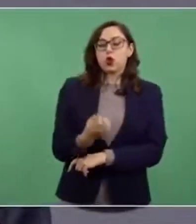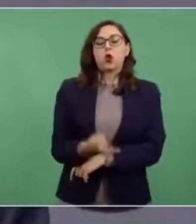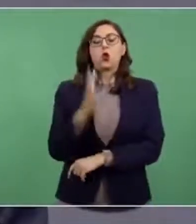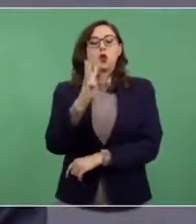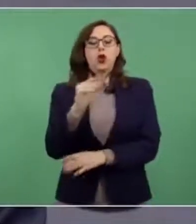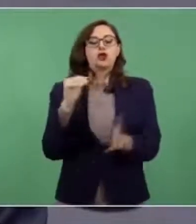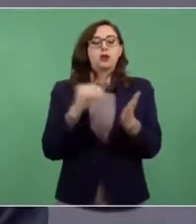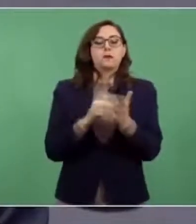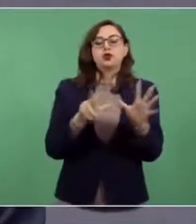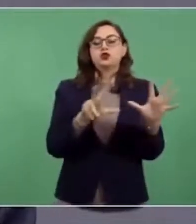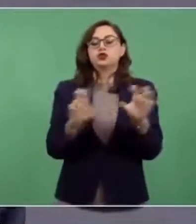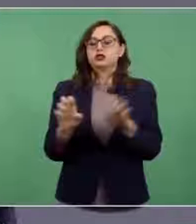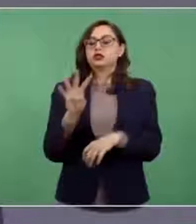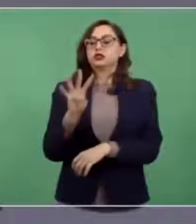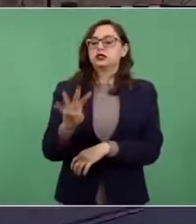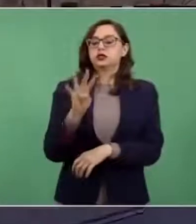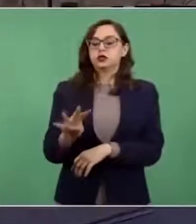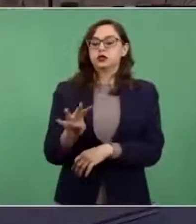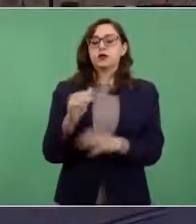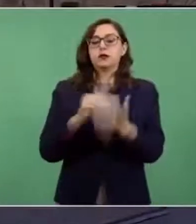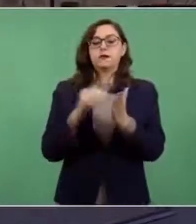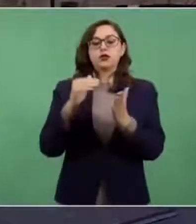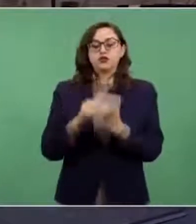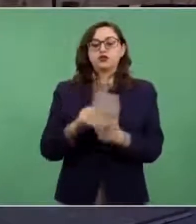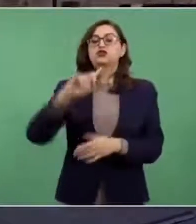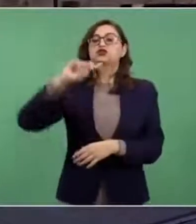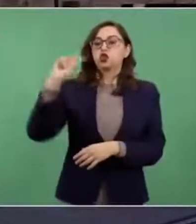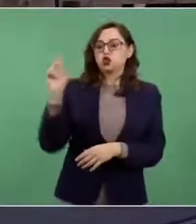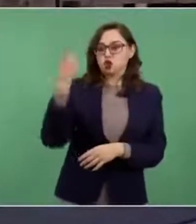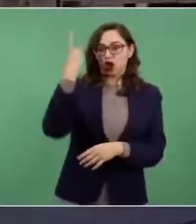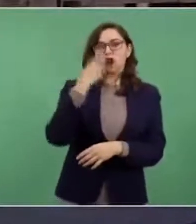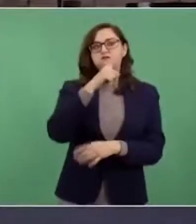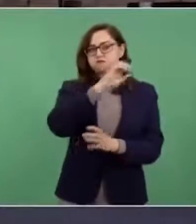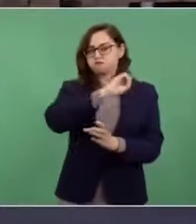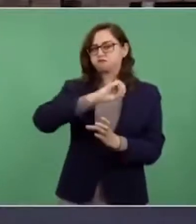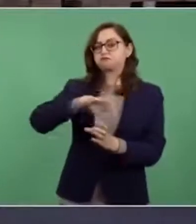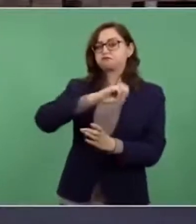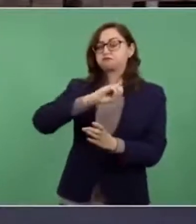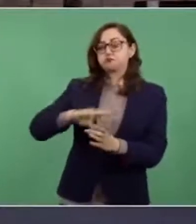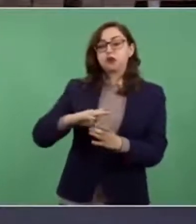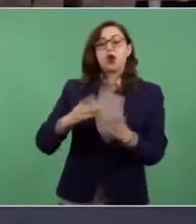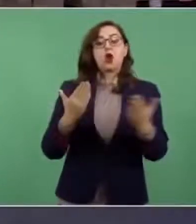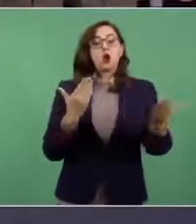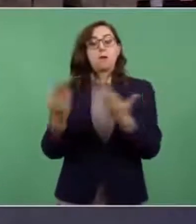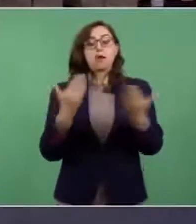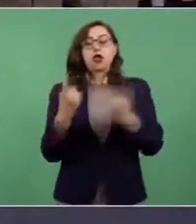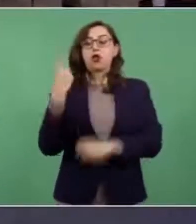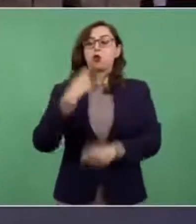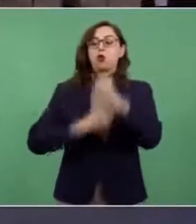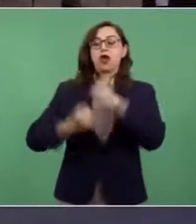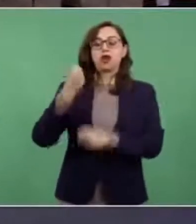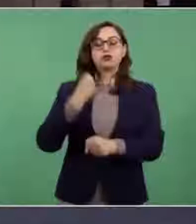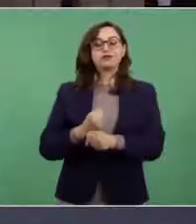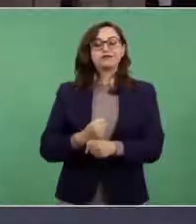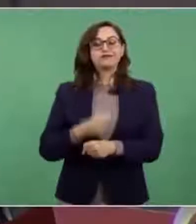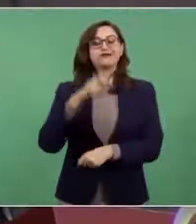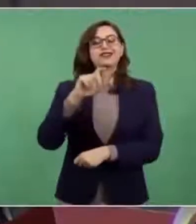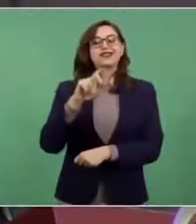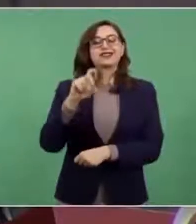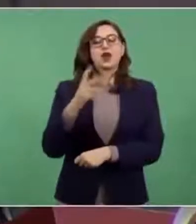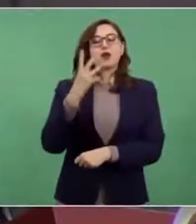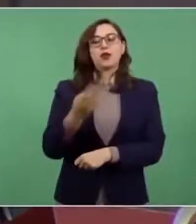4.819 millones de dólares, 34% más que el mismo mes del año pasado. Otro